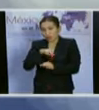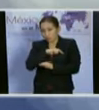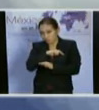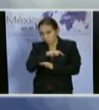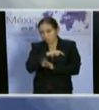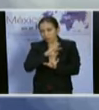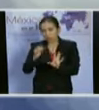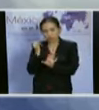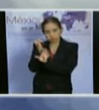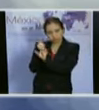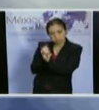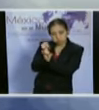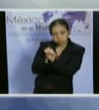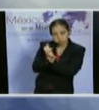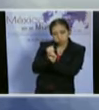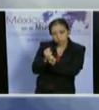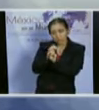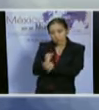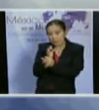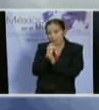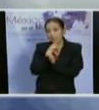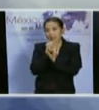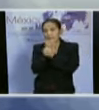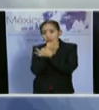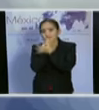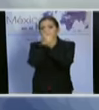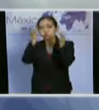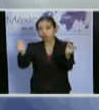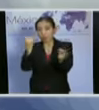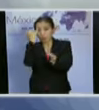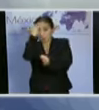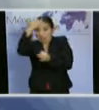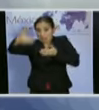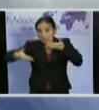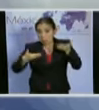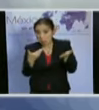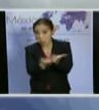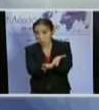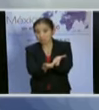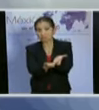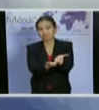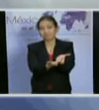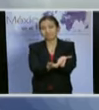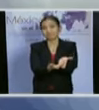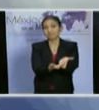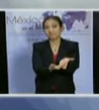de estudios y una campaña donde la propuesta es